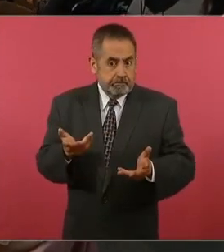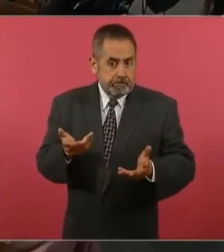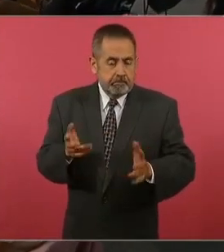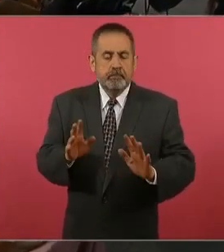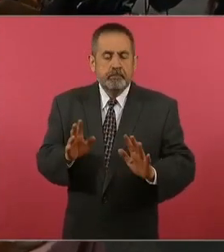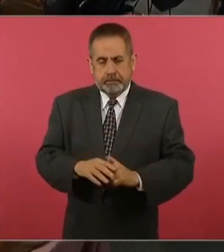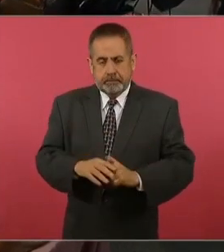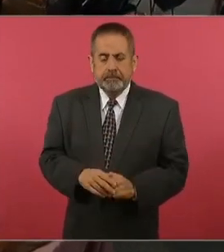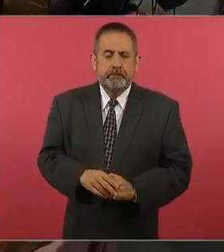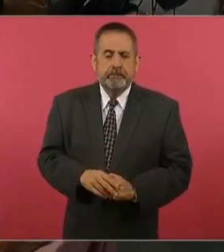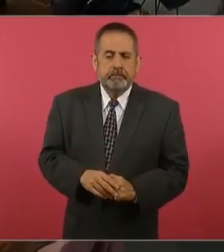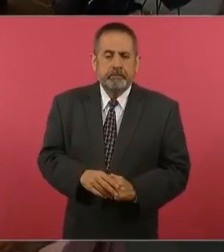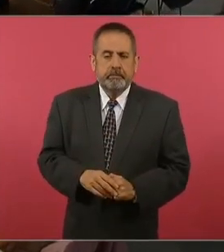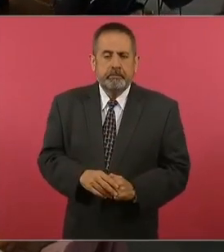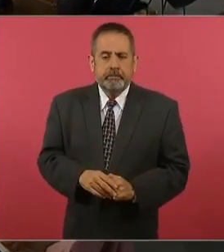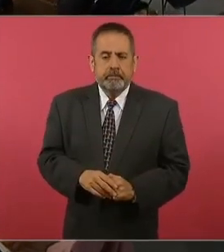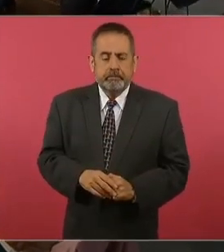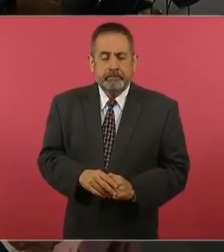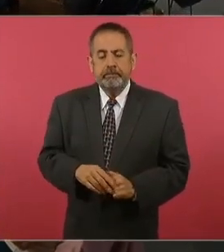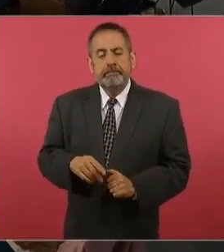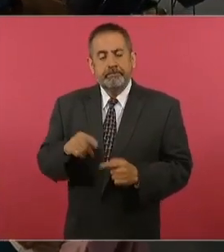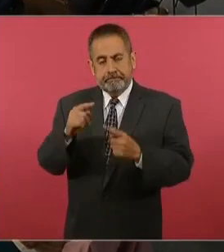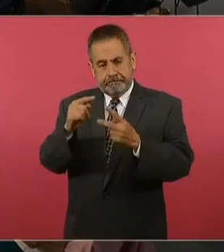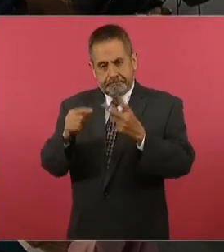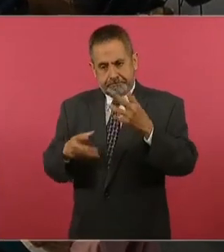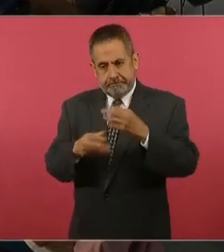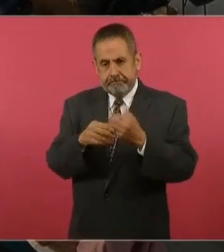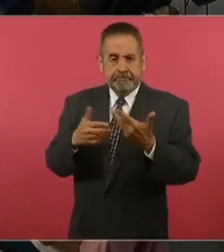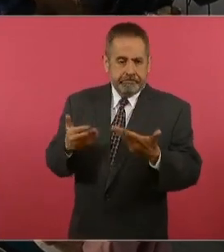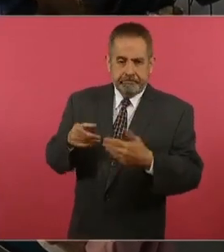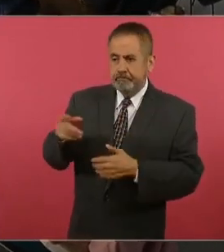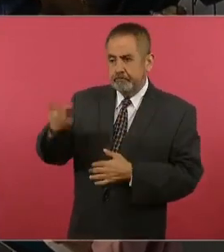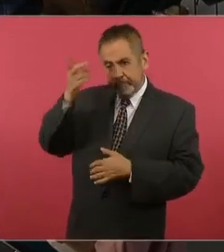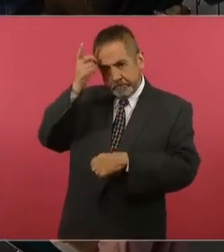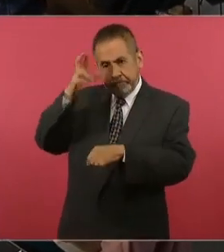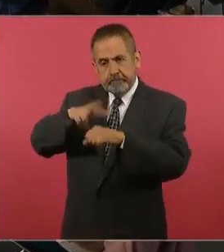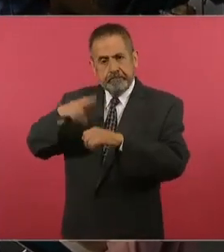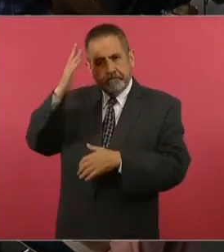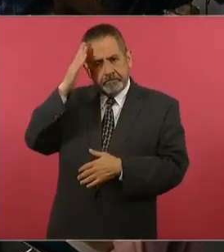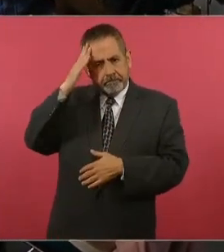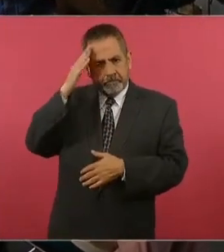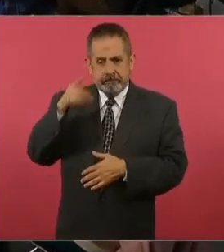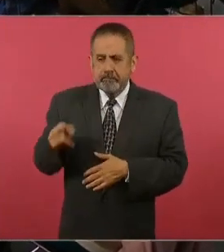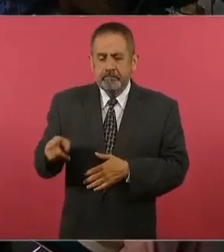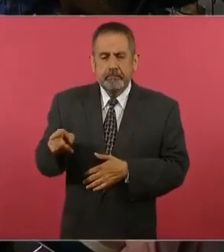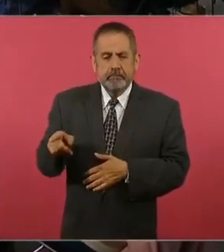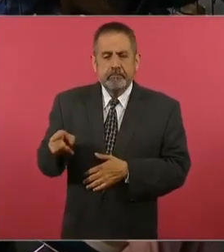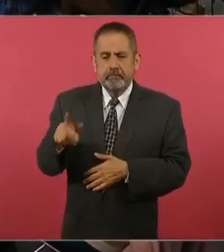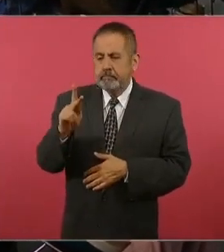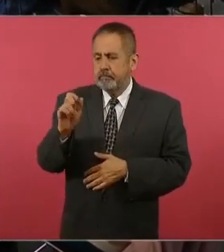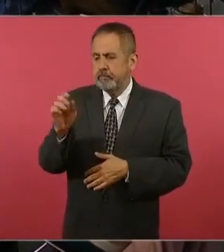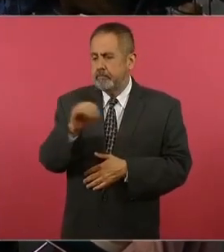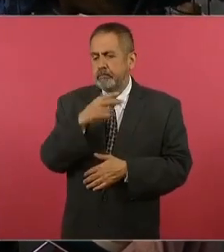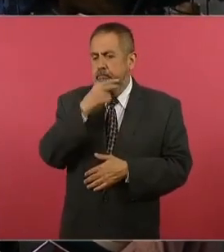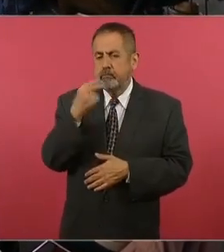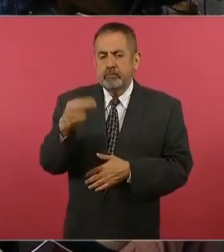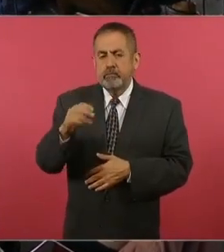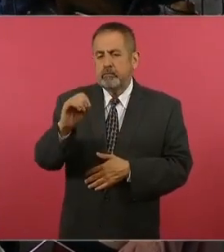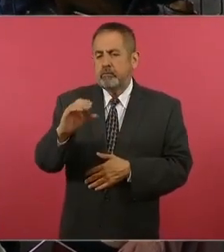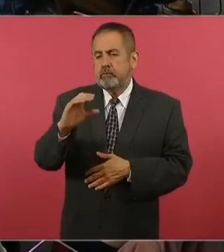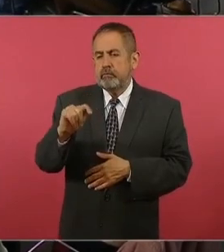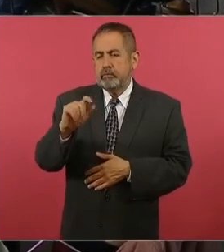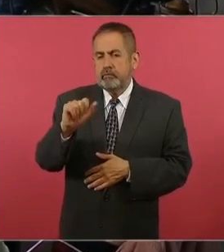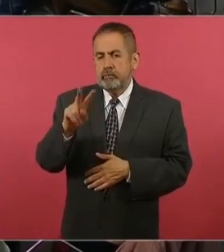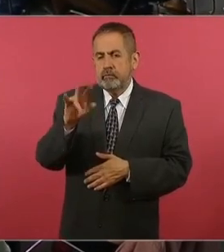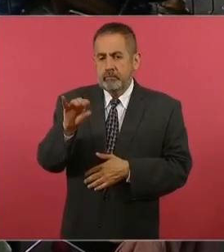A todo esto, el director general de Petróleos Mexicanos, Octavio Romero Oropesa,